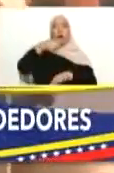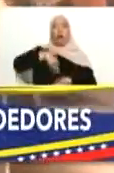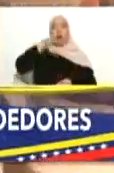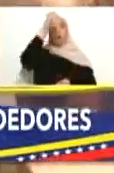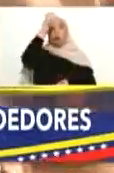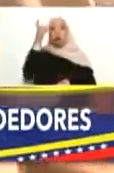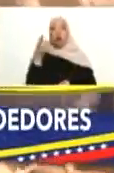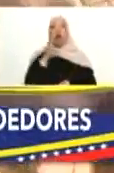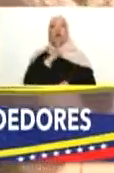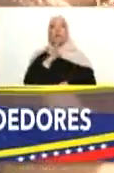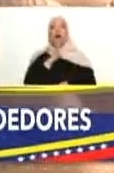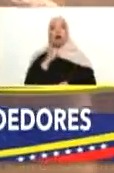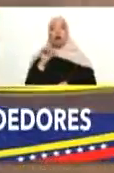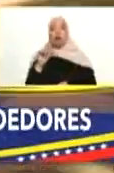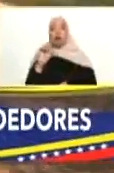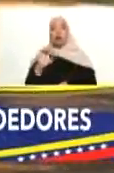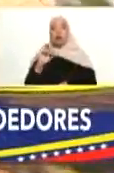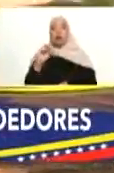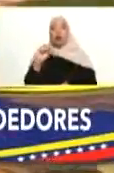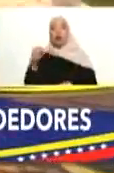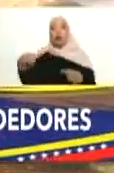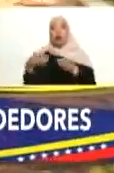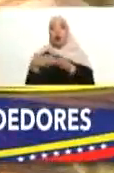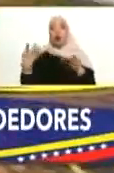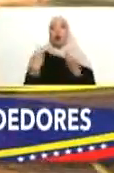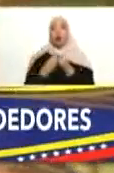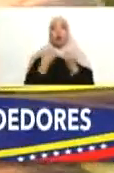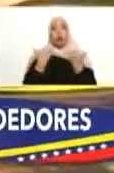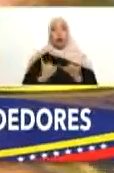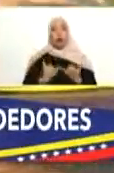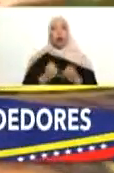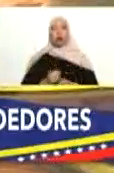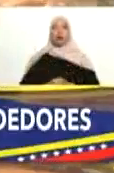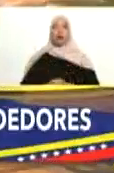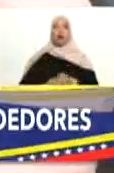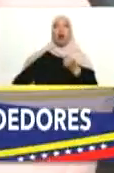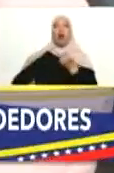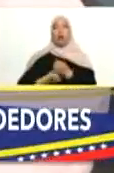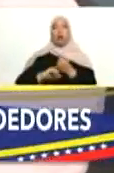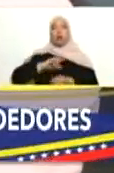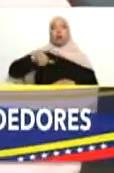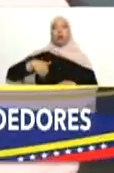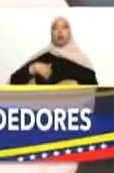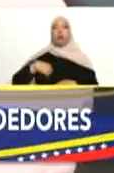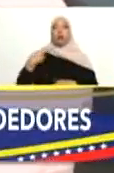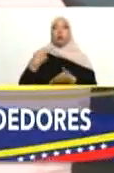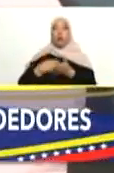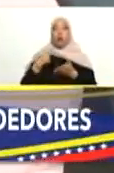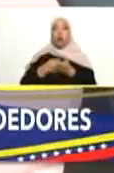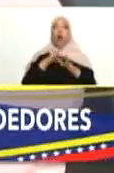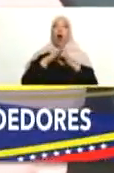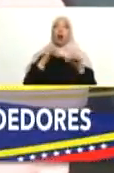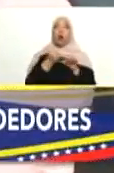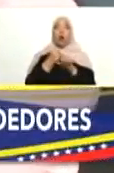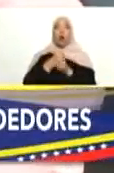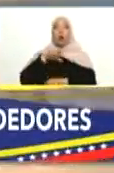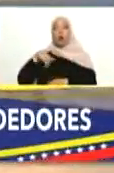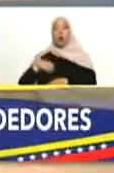el Banco del Tesoro, con el Grupo de Emprendedor Juntos, que nos apoyaron y nos brindaron el financiamiento para todos